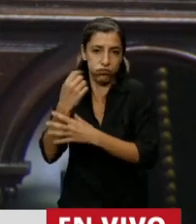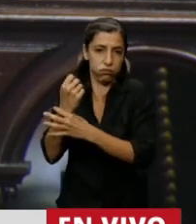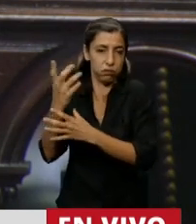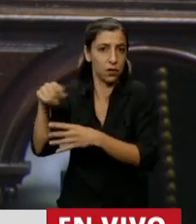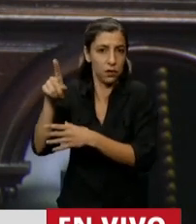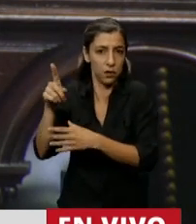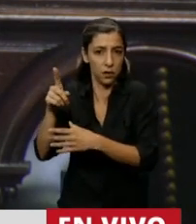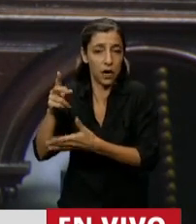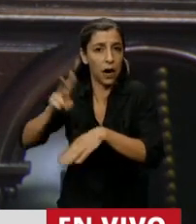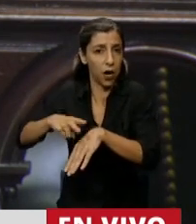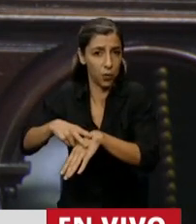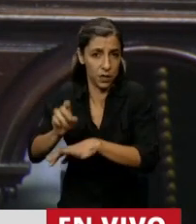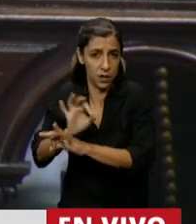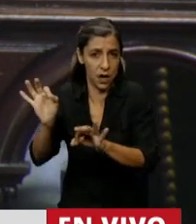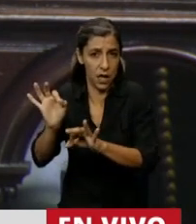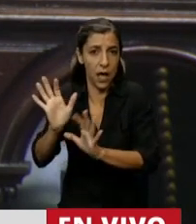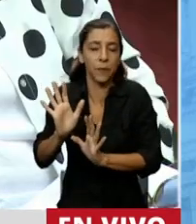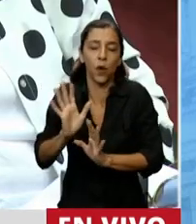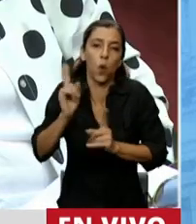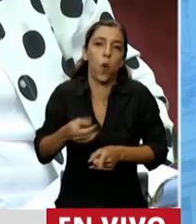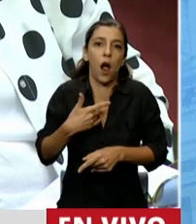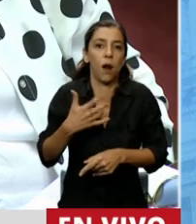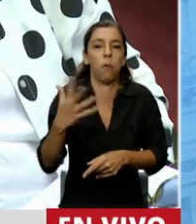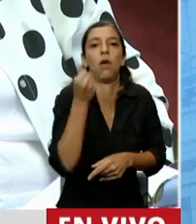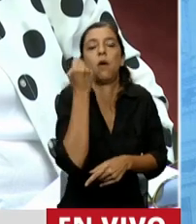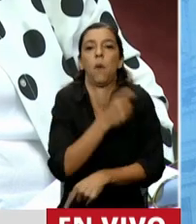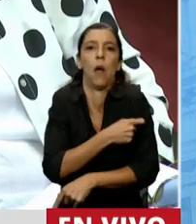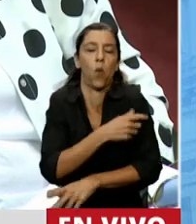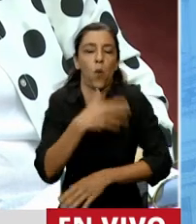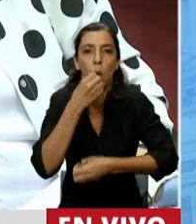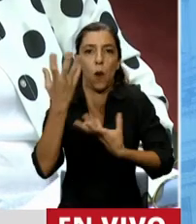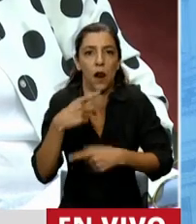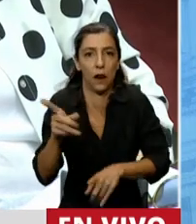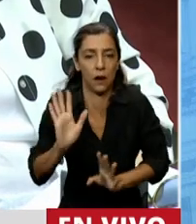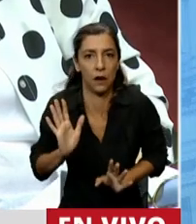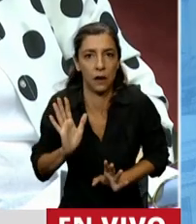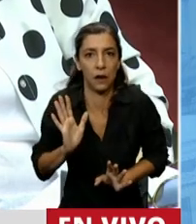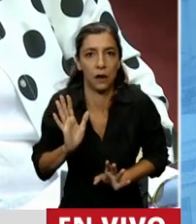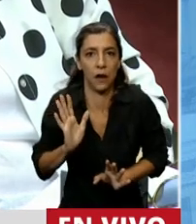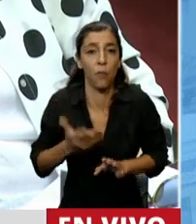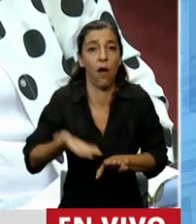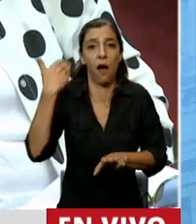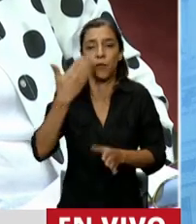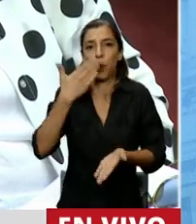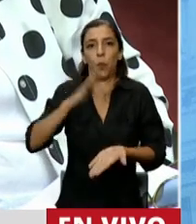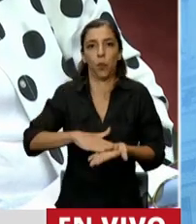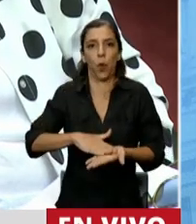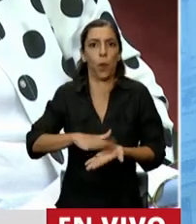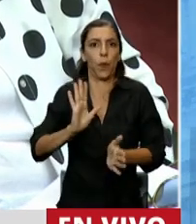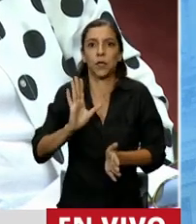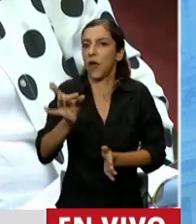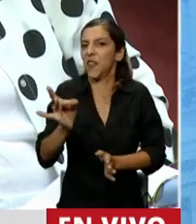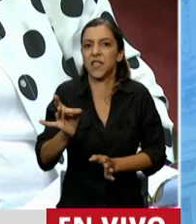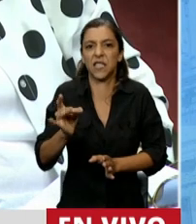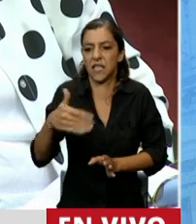otra. Y lo tenían que hacer antes de diciembre, porque habían dado la palabra. Habían dado tantas palabras